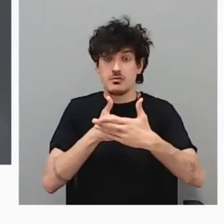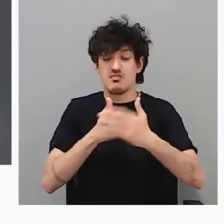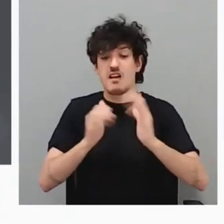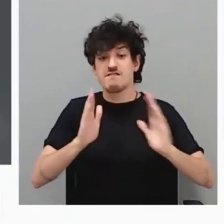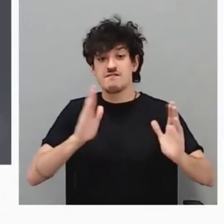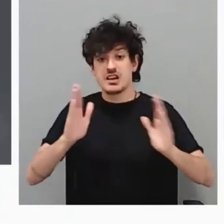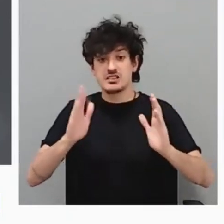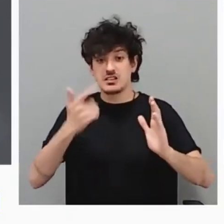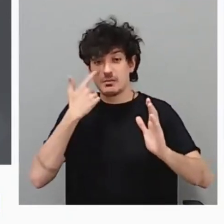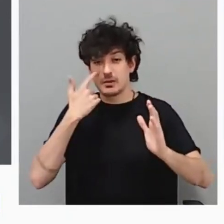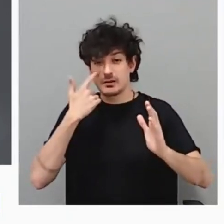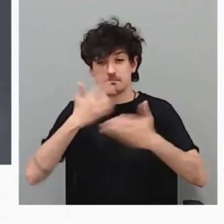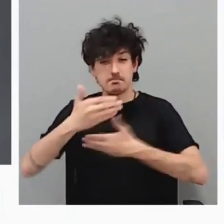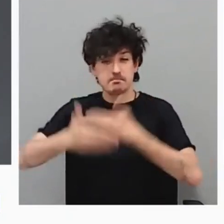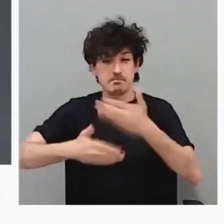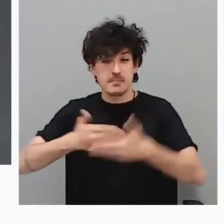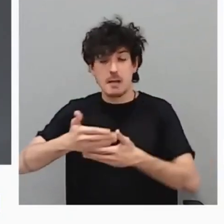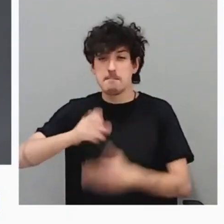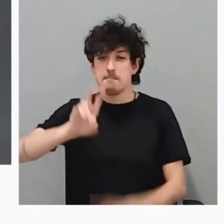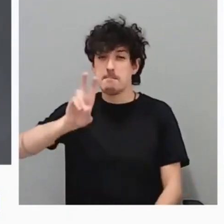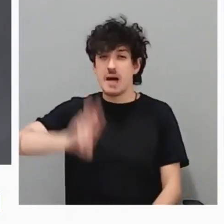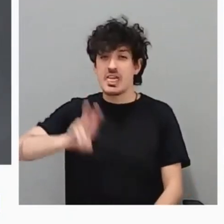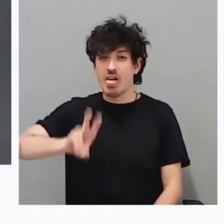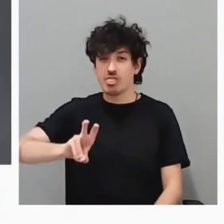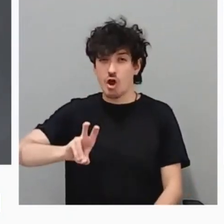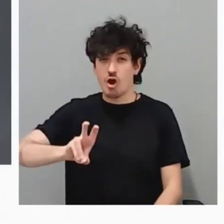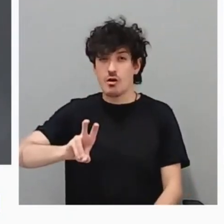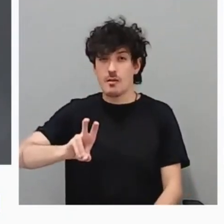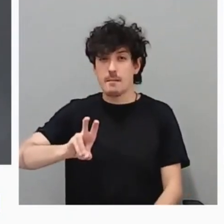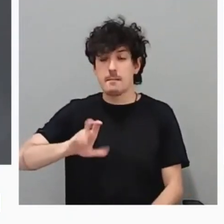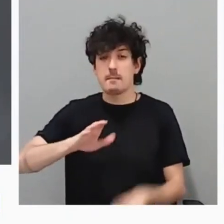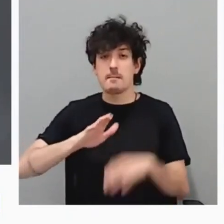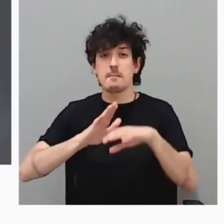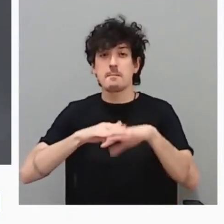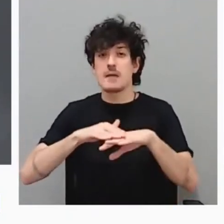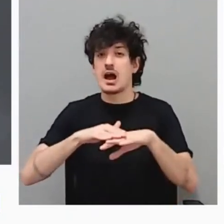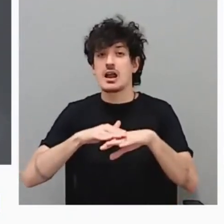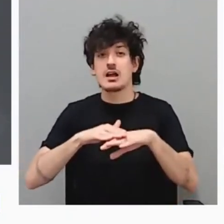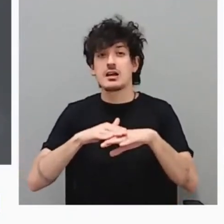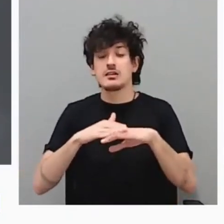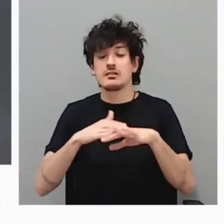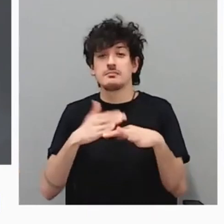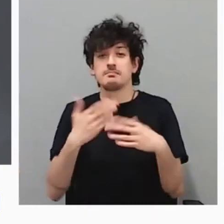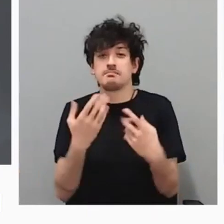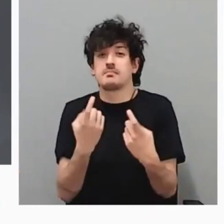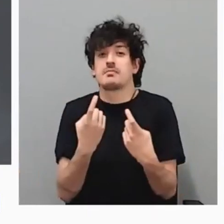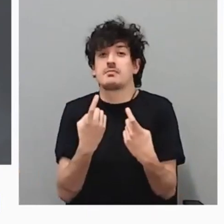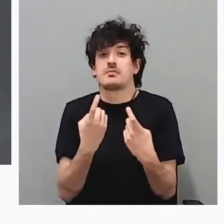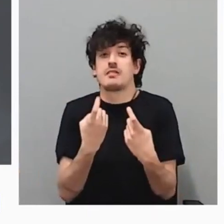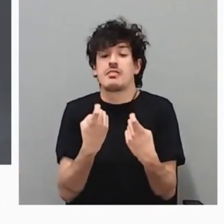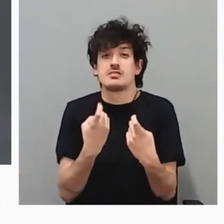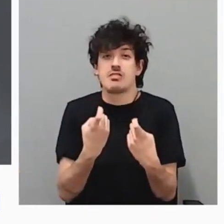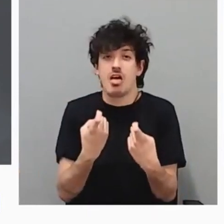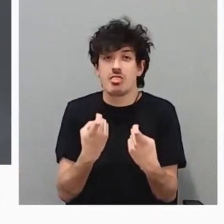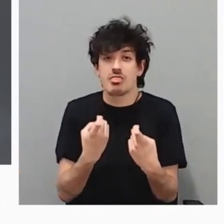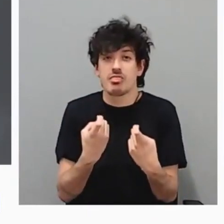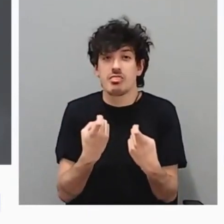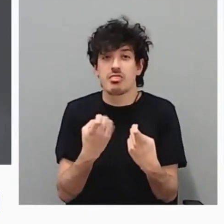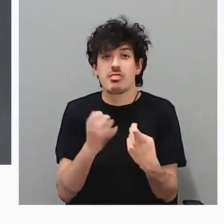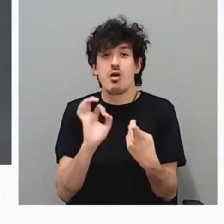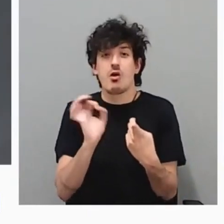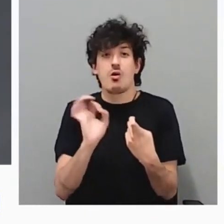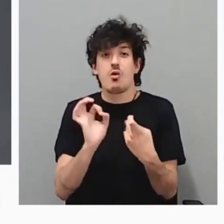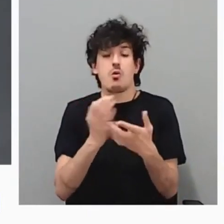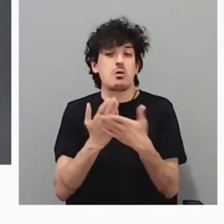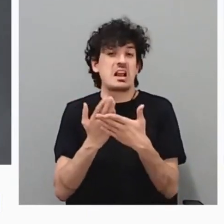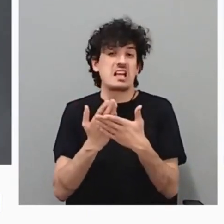validación, para no interpretar sobre todo el sector y para no interpretar la necesidad o el transcurso de una